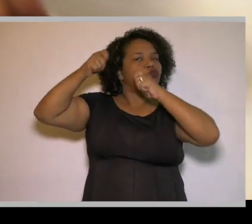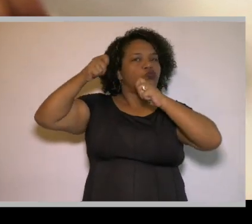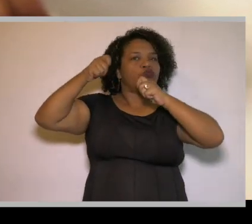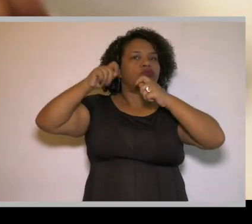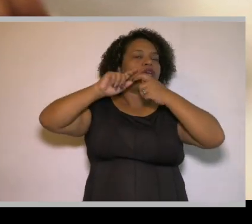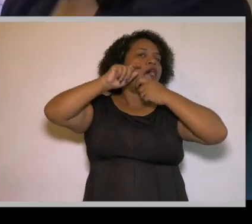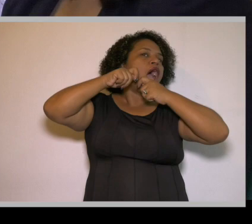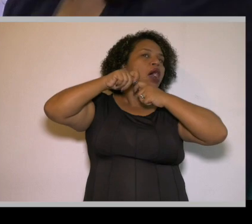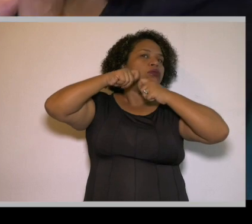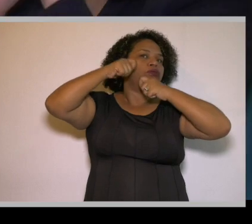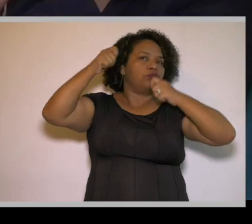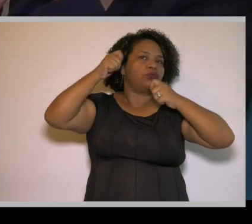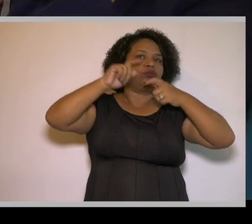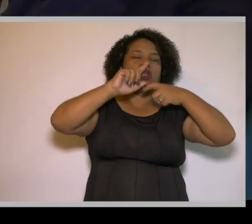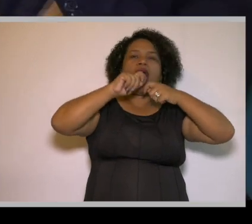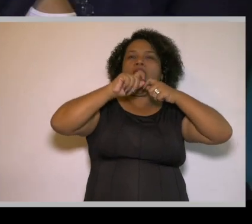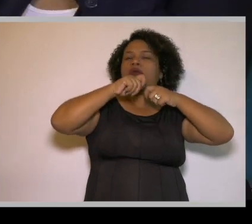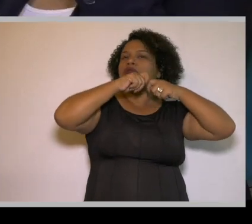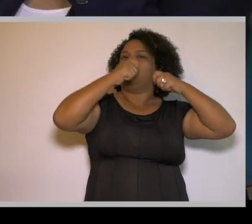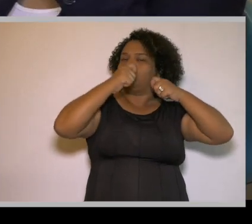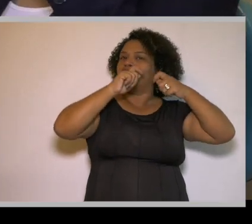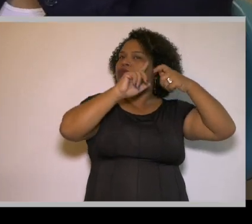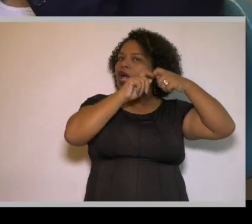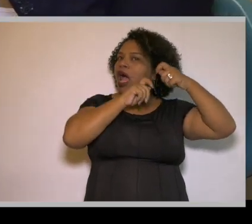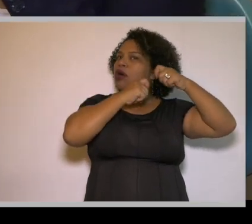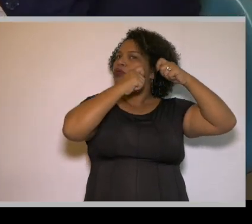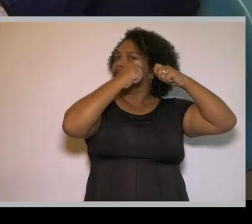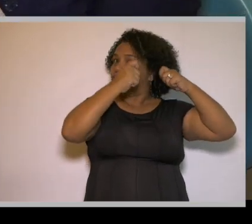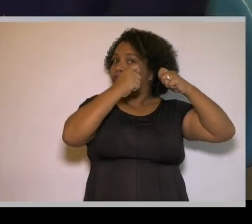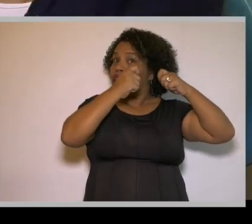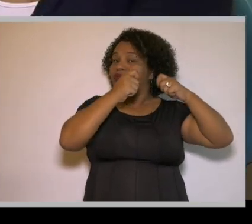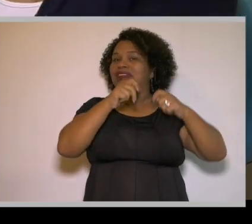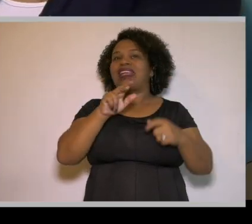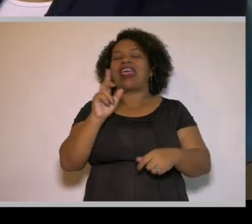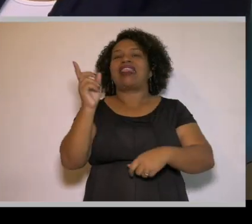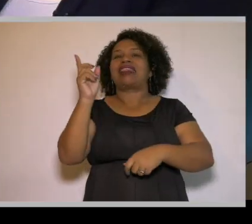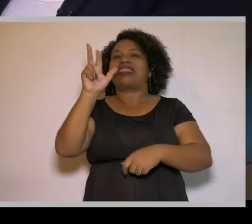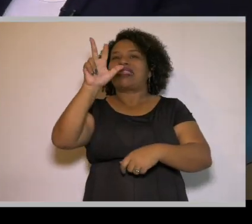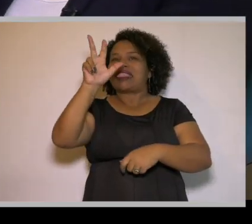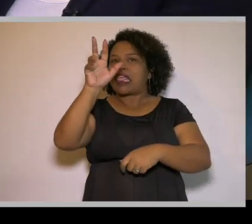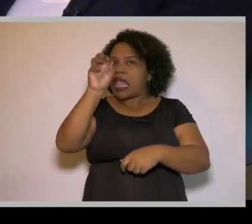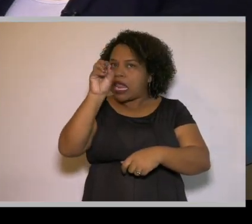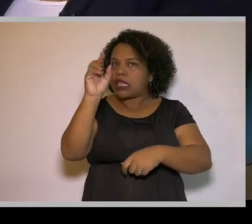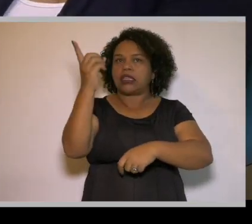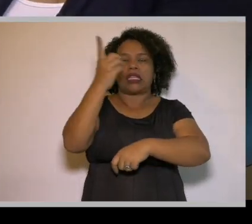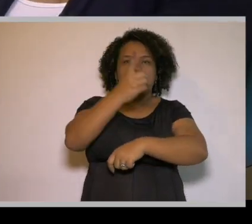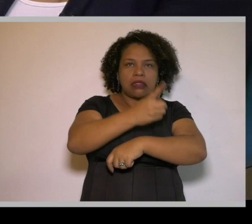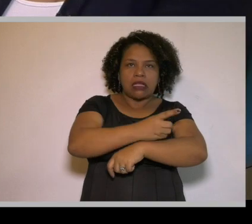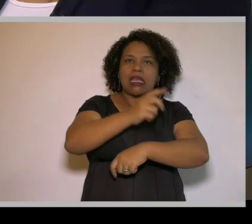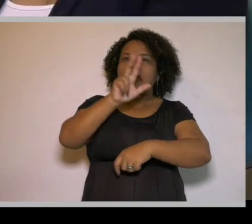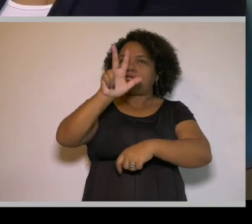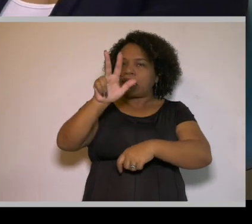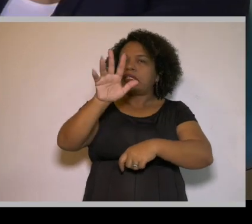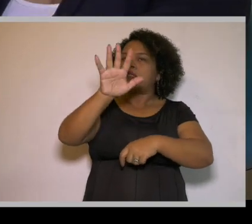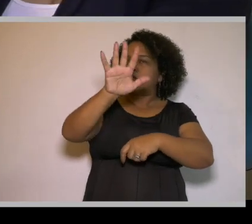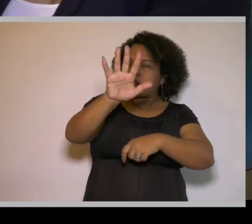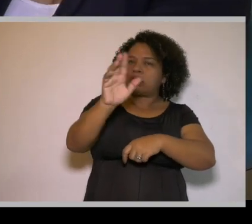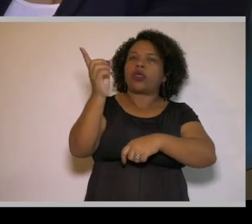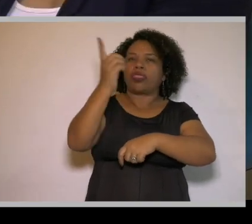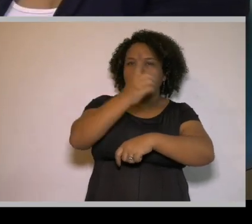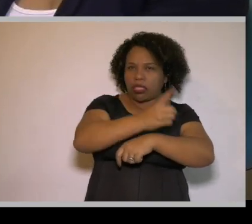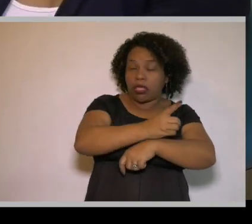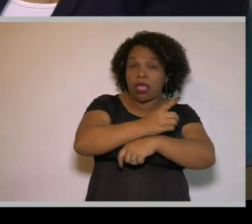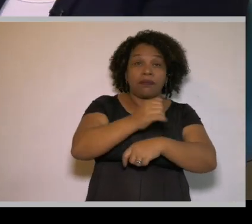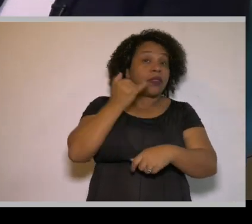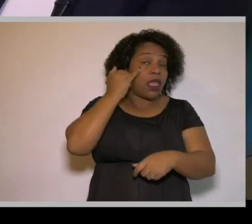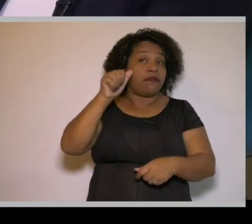proteína, habichuela, avena, todo. O sea, que tiene la boca sujeta con alambre. Con alambre. A través de los dientes. Sí, de arriba, los de Hasta arriba y que-